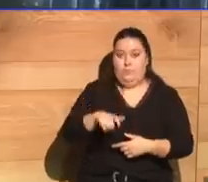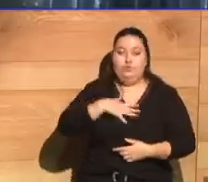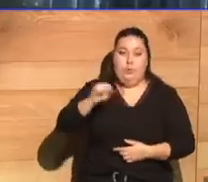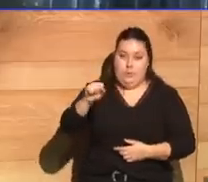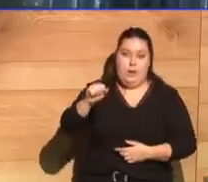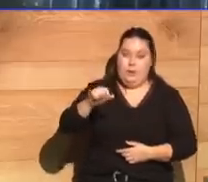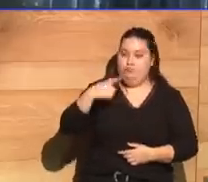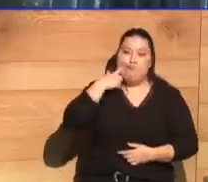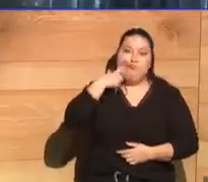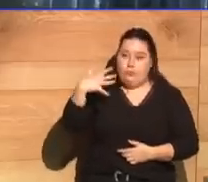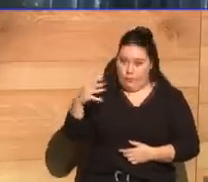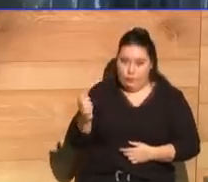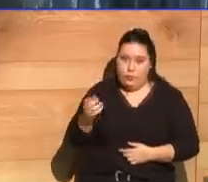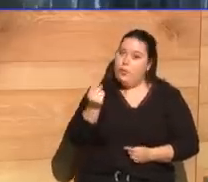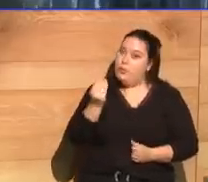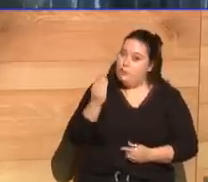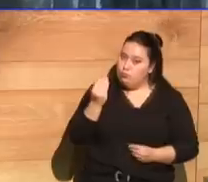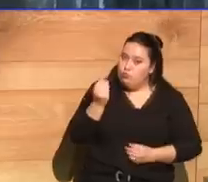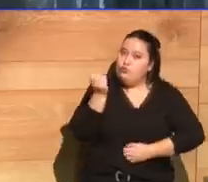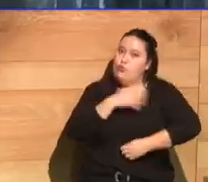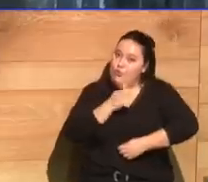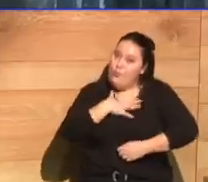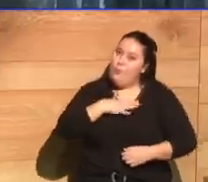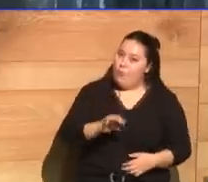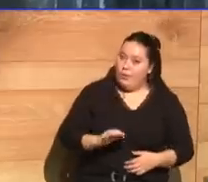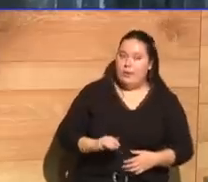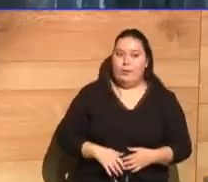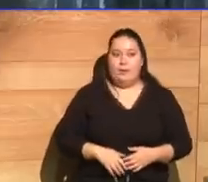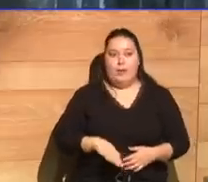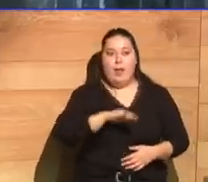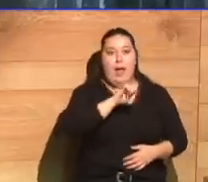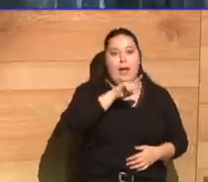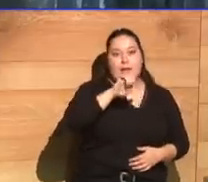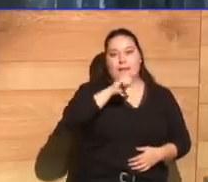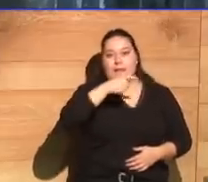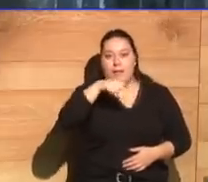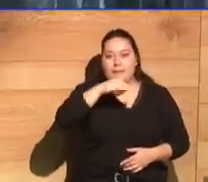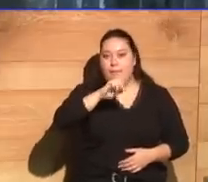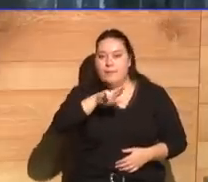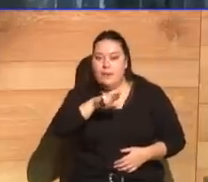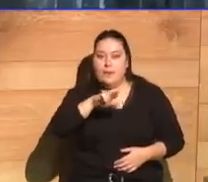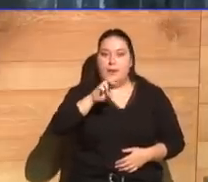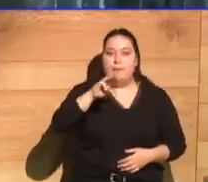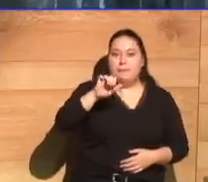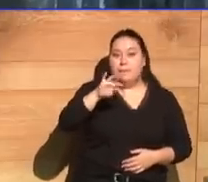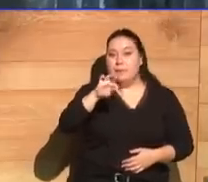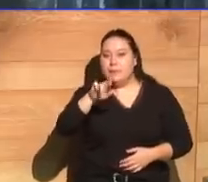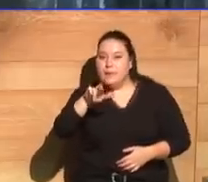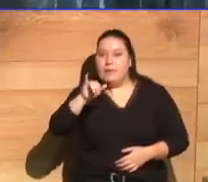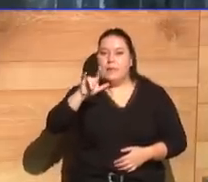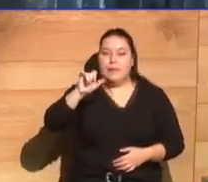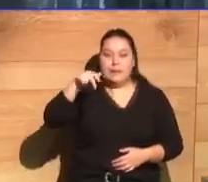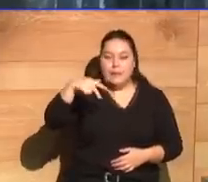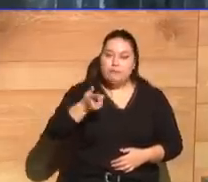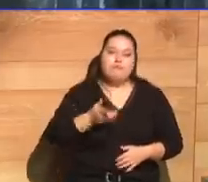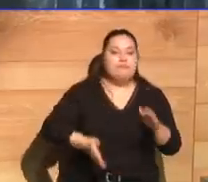se podía ganar mucho dinero con ello. Así que Alexander e Ilia se marcharon junto con Peter Spengler a